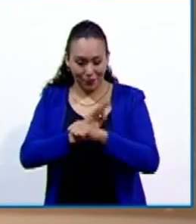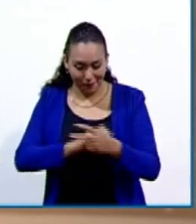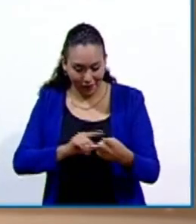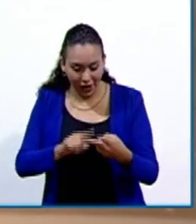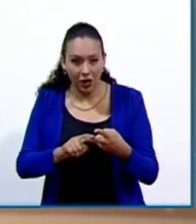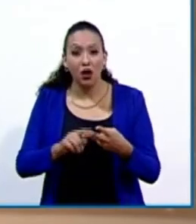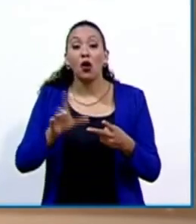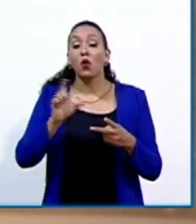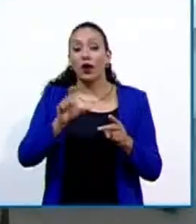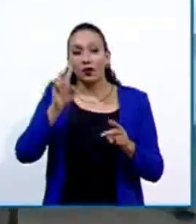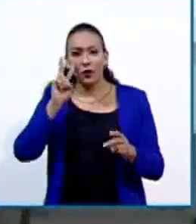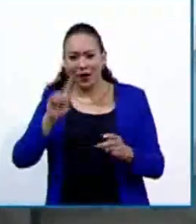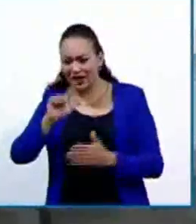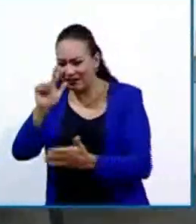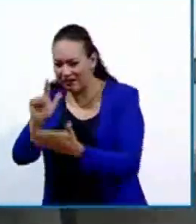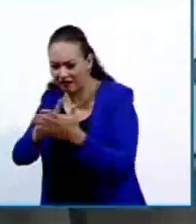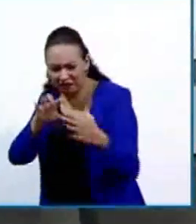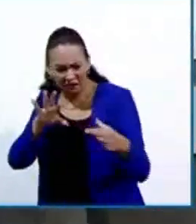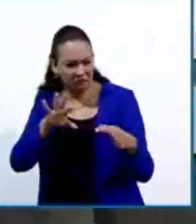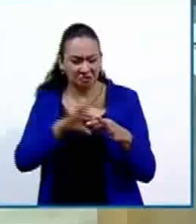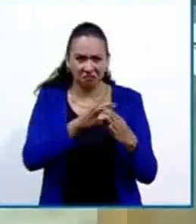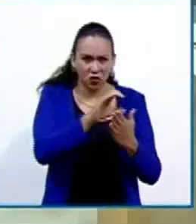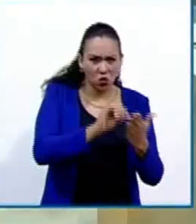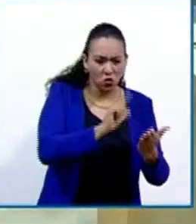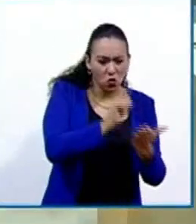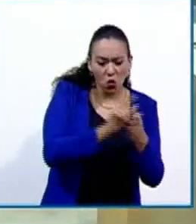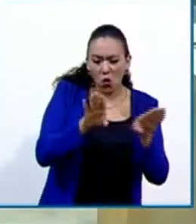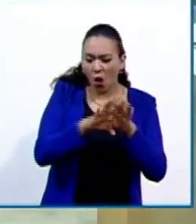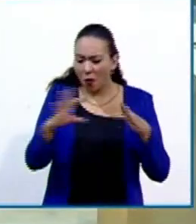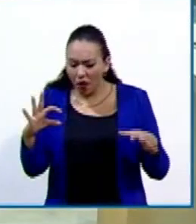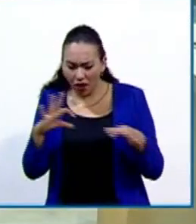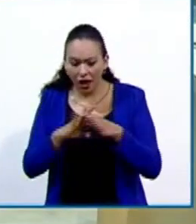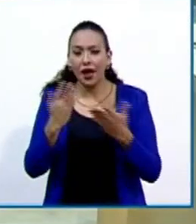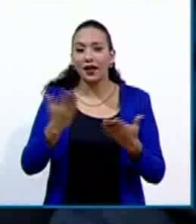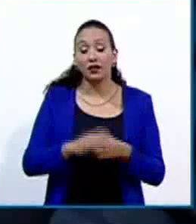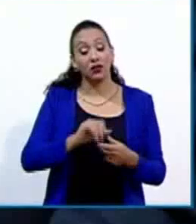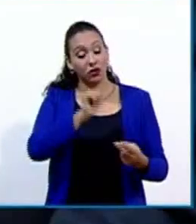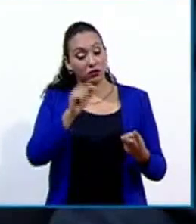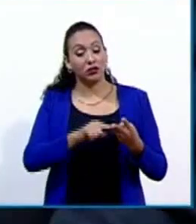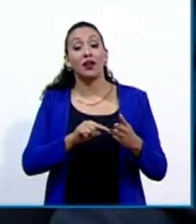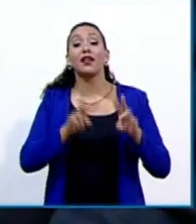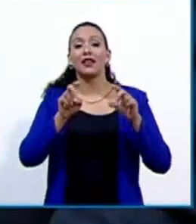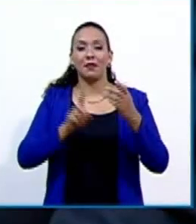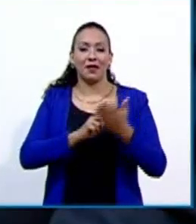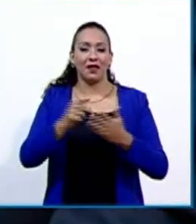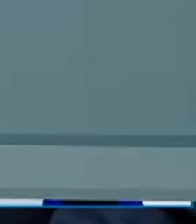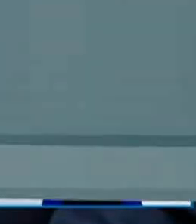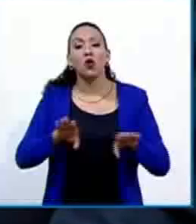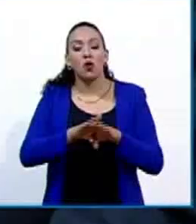inconstitucionalidad, las controversias constitucionales y los medios de impugnación en materia electoral.